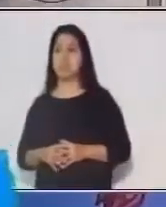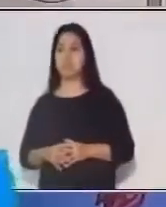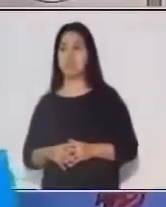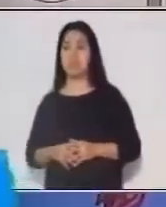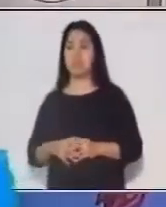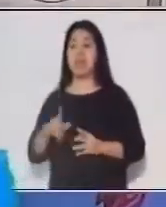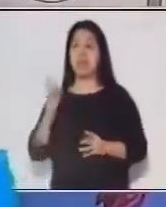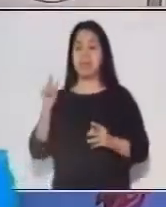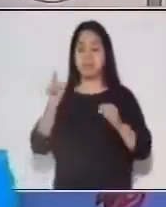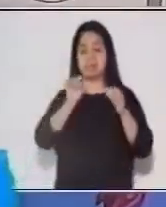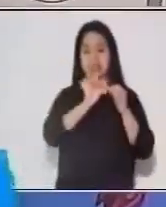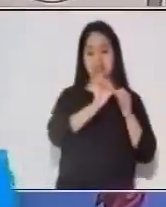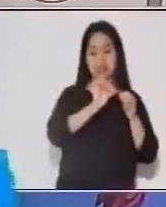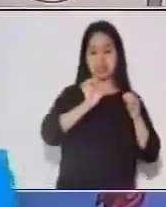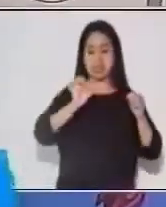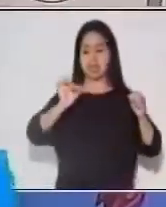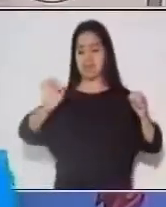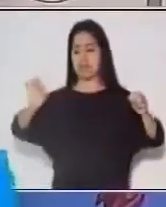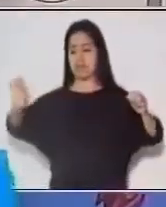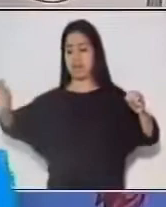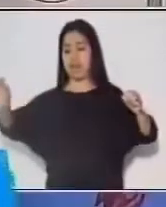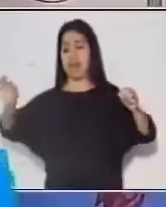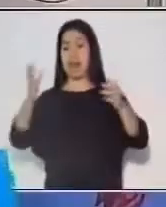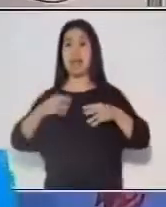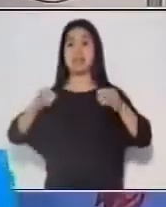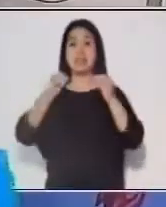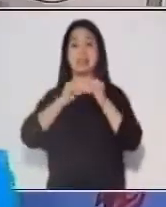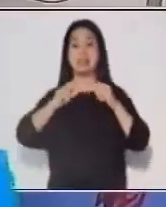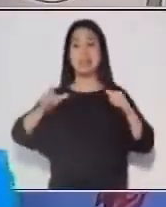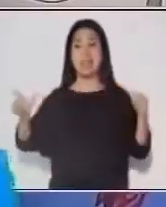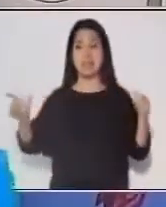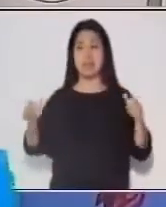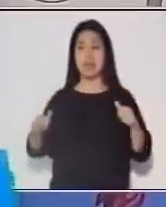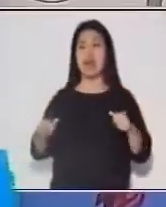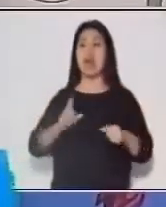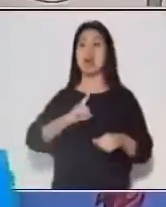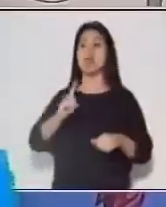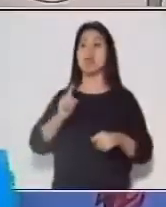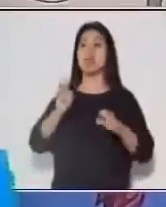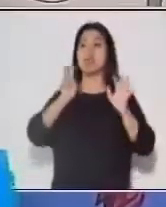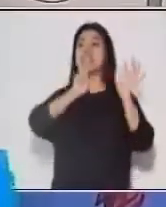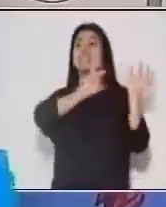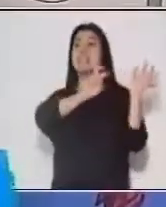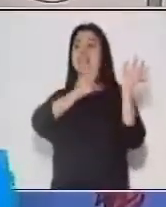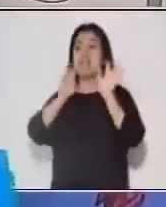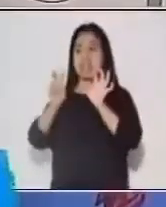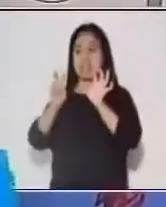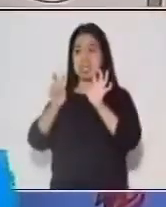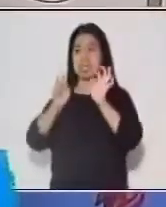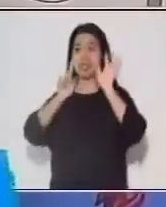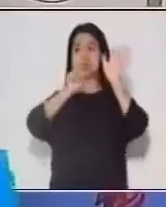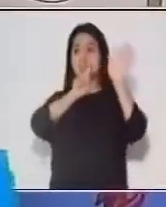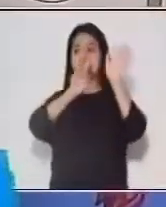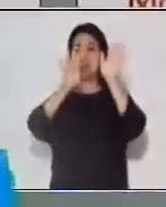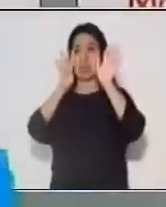La distancia más larga, ¿verdad? Son 769.000